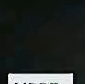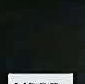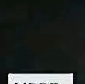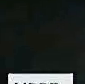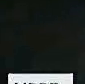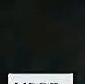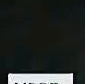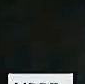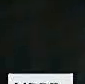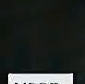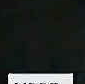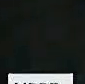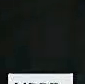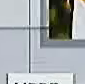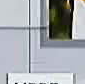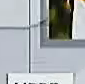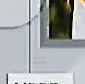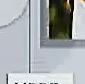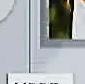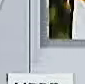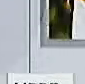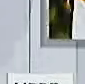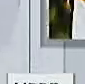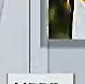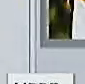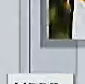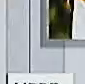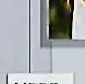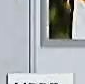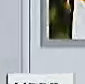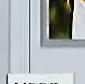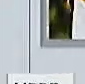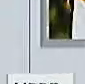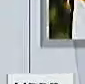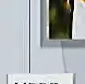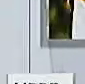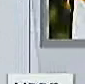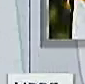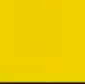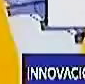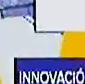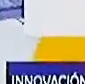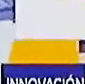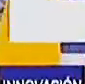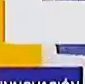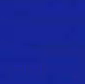of Latam Operations de ValueServe. Natacha Pino, rectora de la Universidad de Aysén.